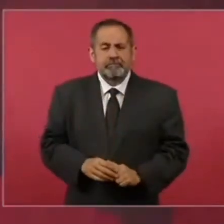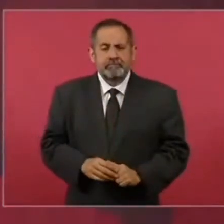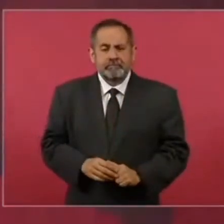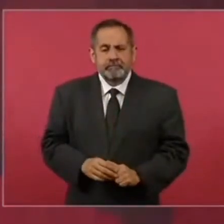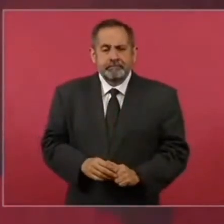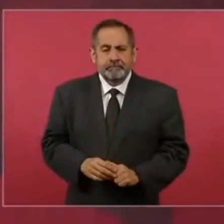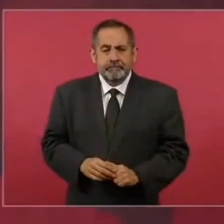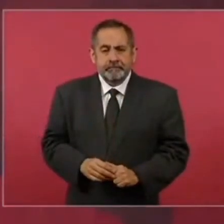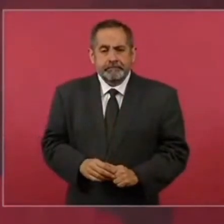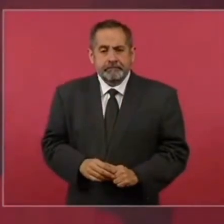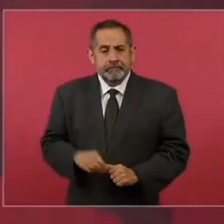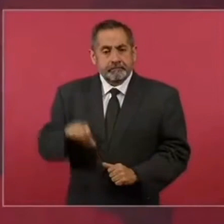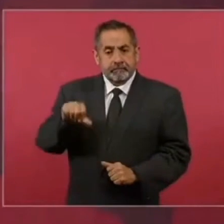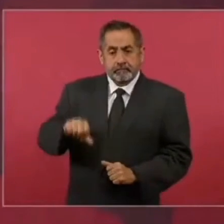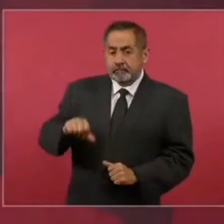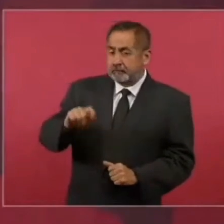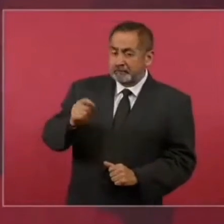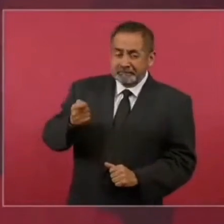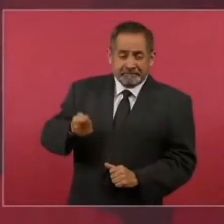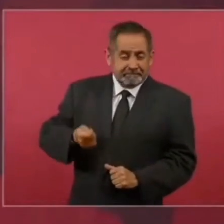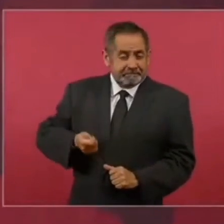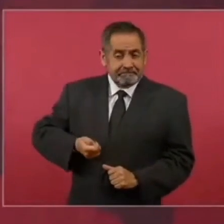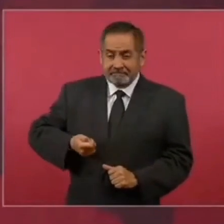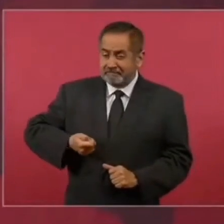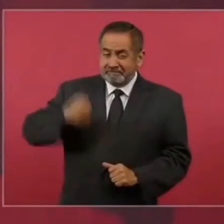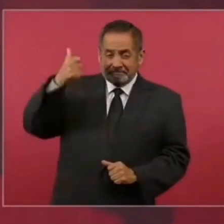Y por primera vez